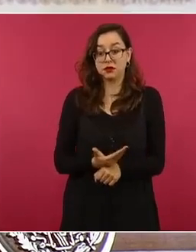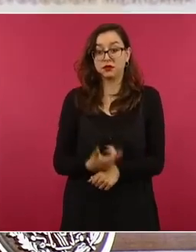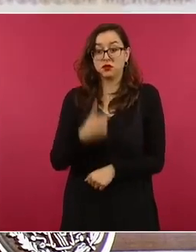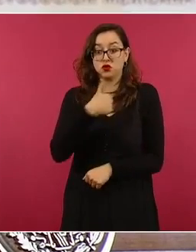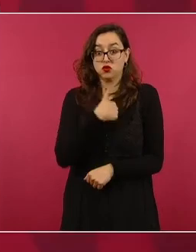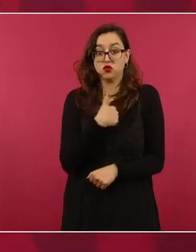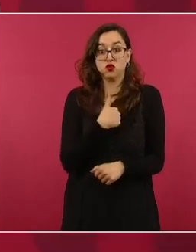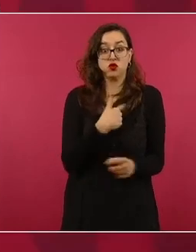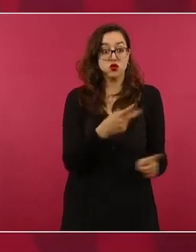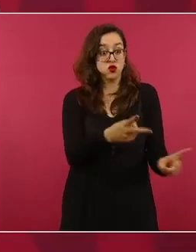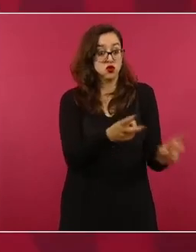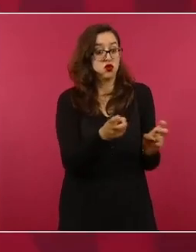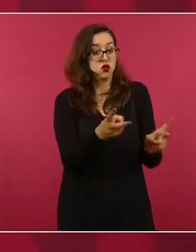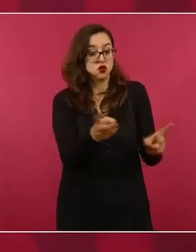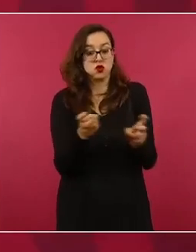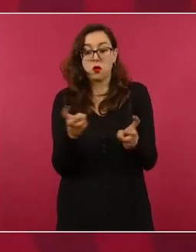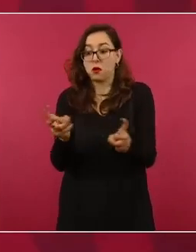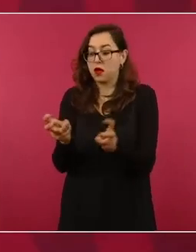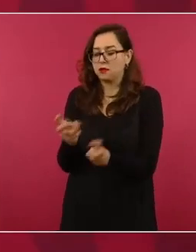ni abusar